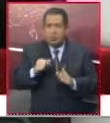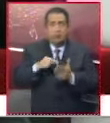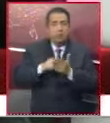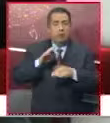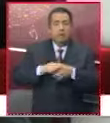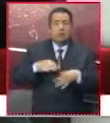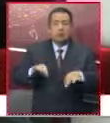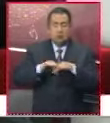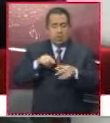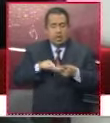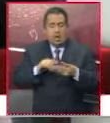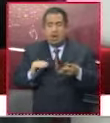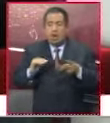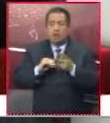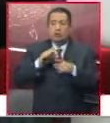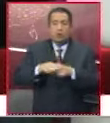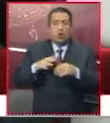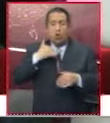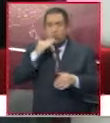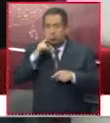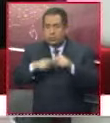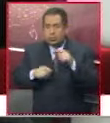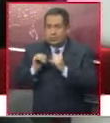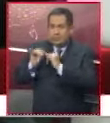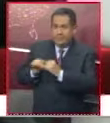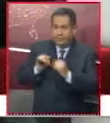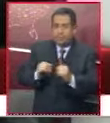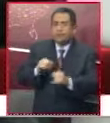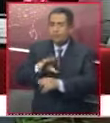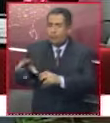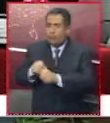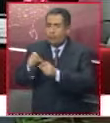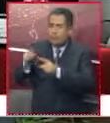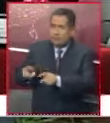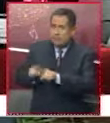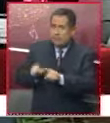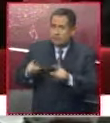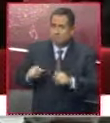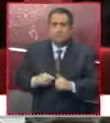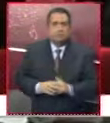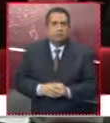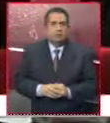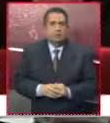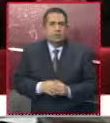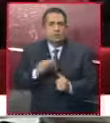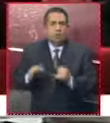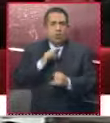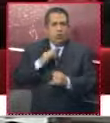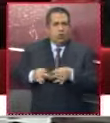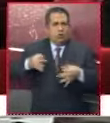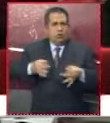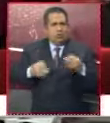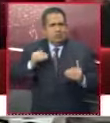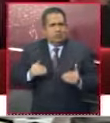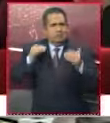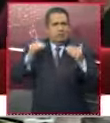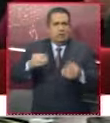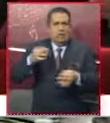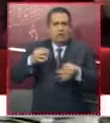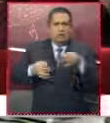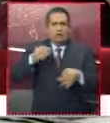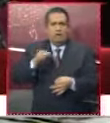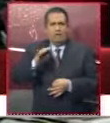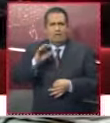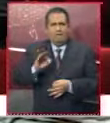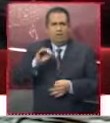corrupción con base en redes y no solamente en individuos. Bueno, finalmente el magistrado presidente del Tribunal Federal de Justicia Fiscal